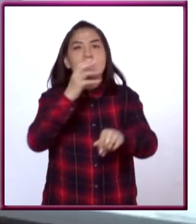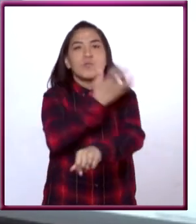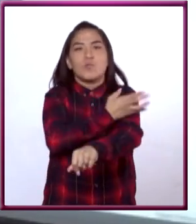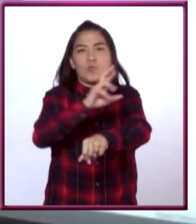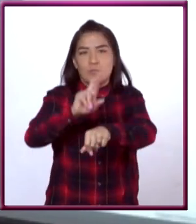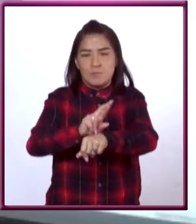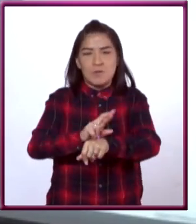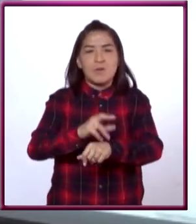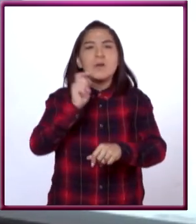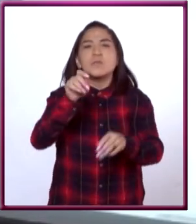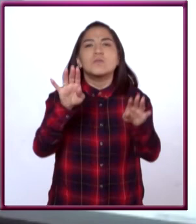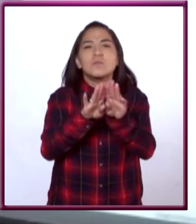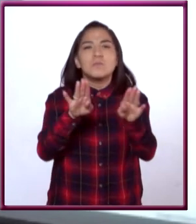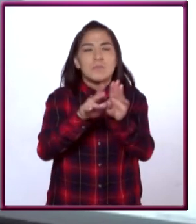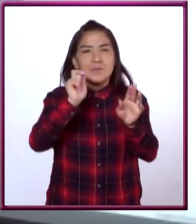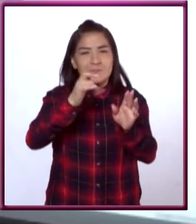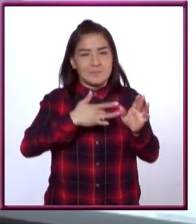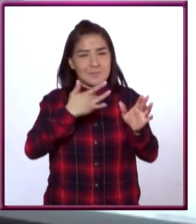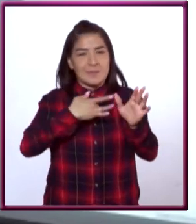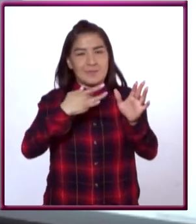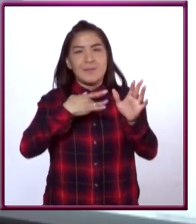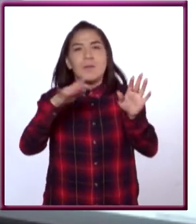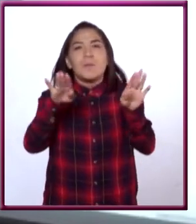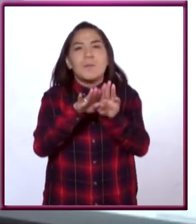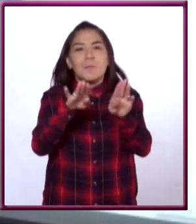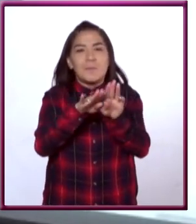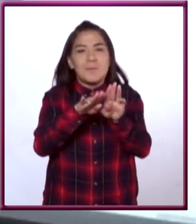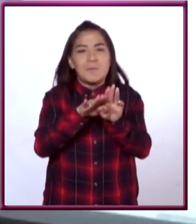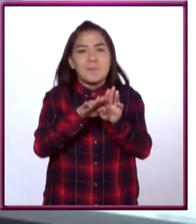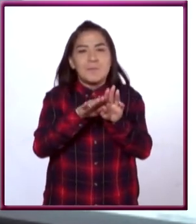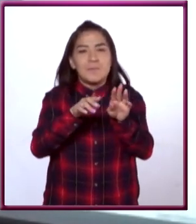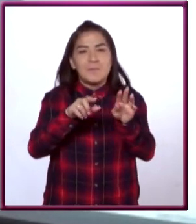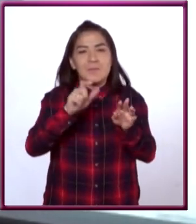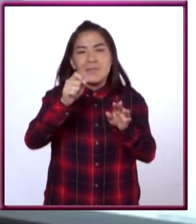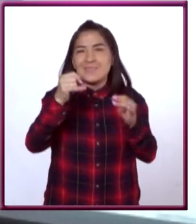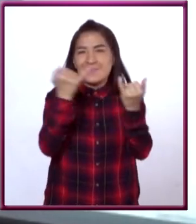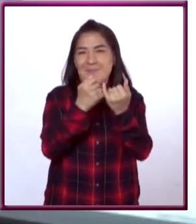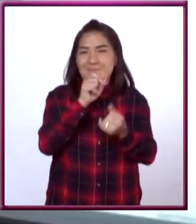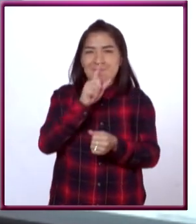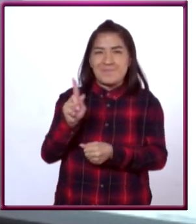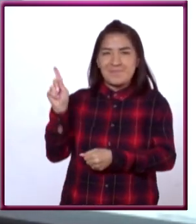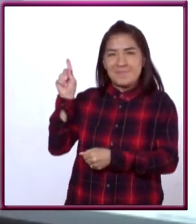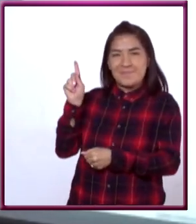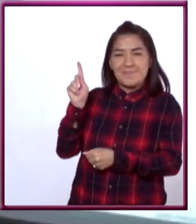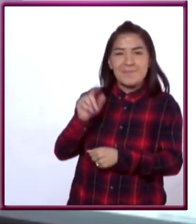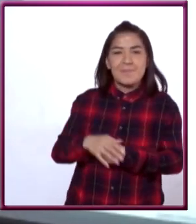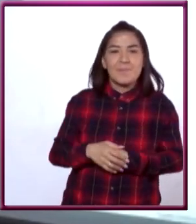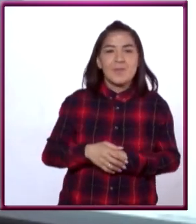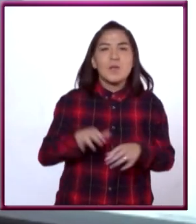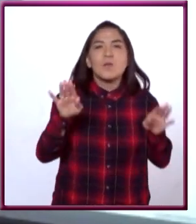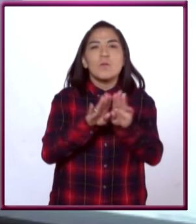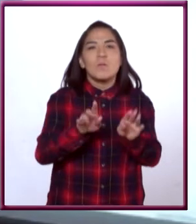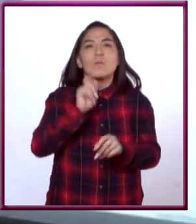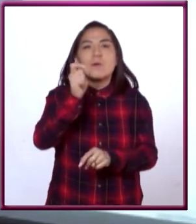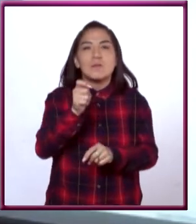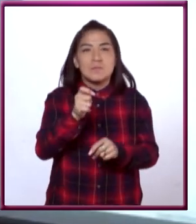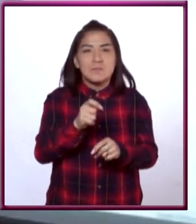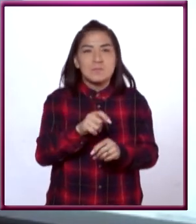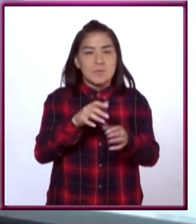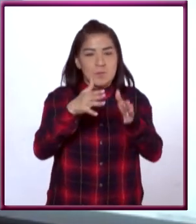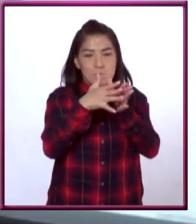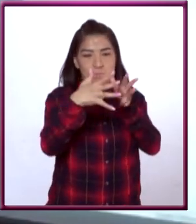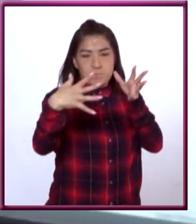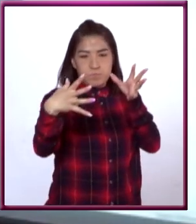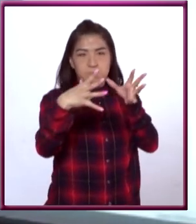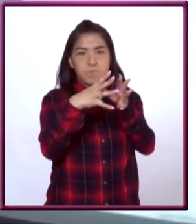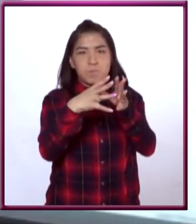Es básicamente un palpador, digamos, un palpador como mi dedo, que lo que hace es que está en un volumen,